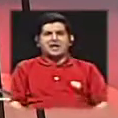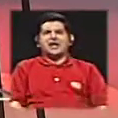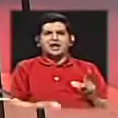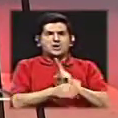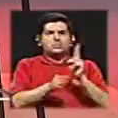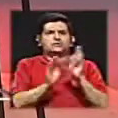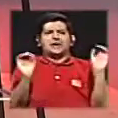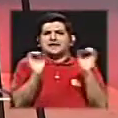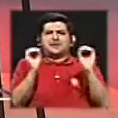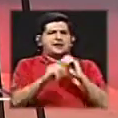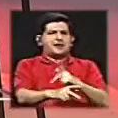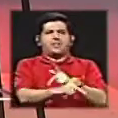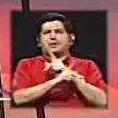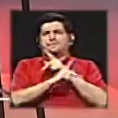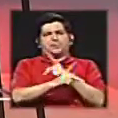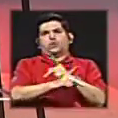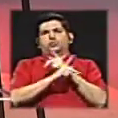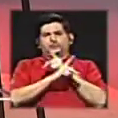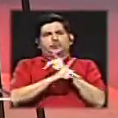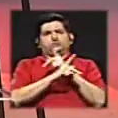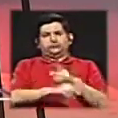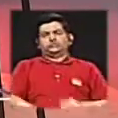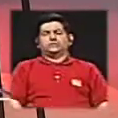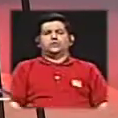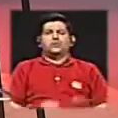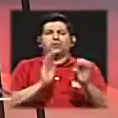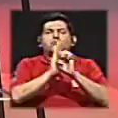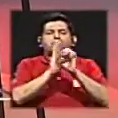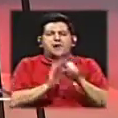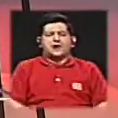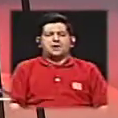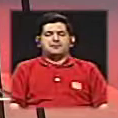botas para caminar en el barro.